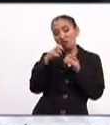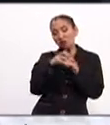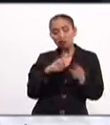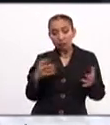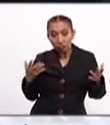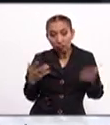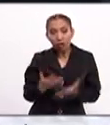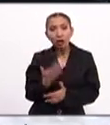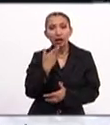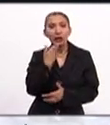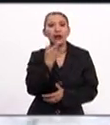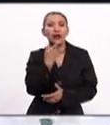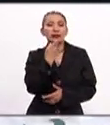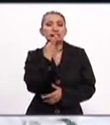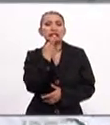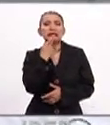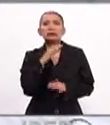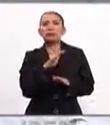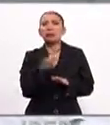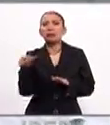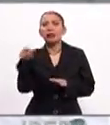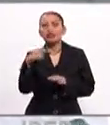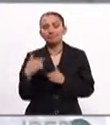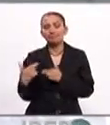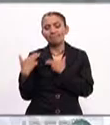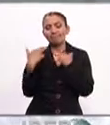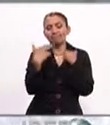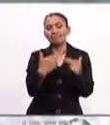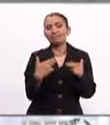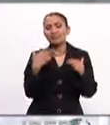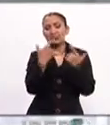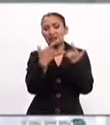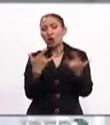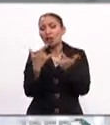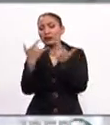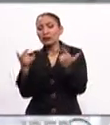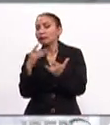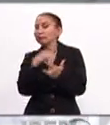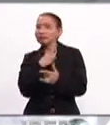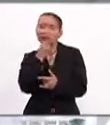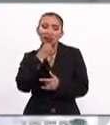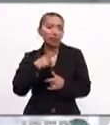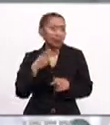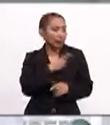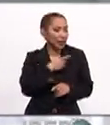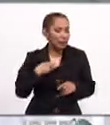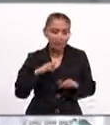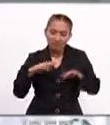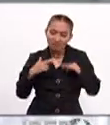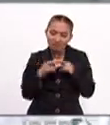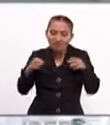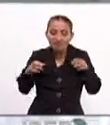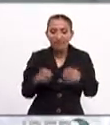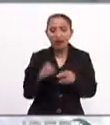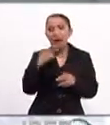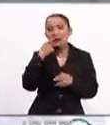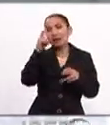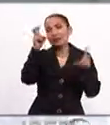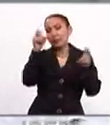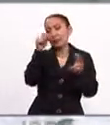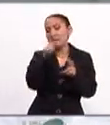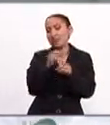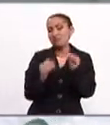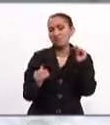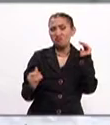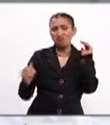decir, estamos hablando que la sucesión de hechos hacía impostergable un tipo de reunión como esta al